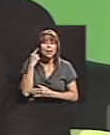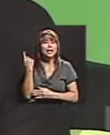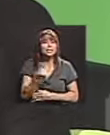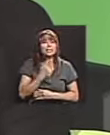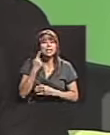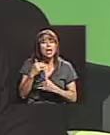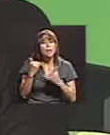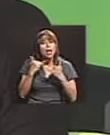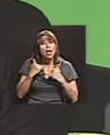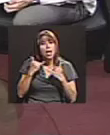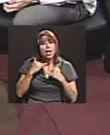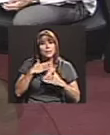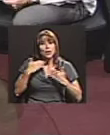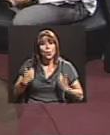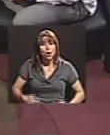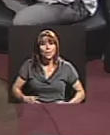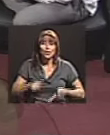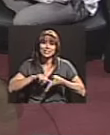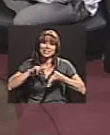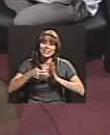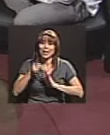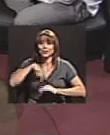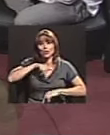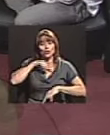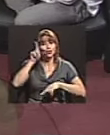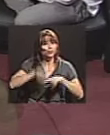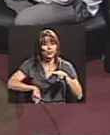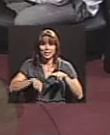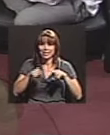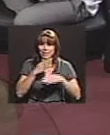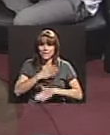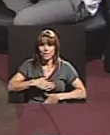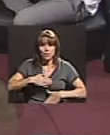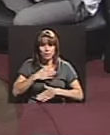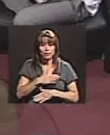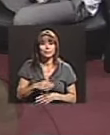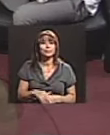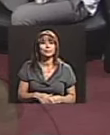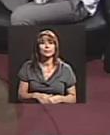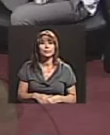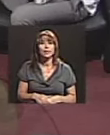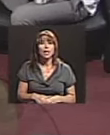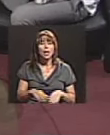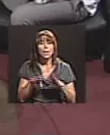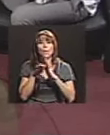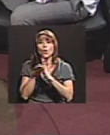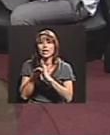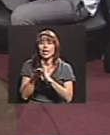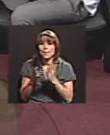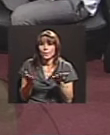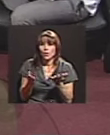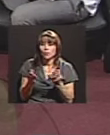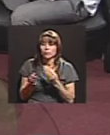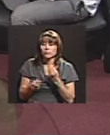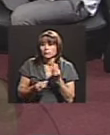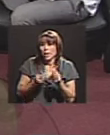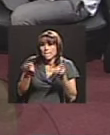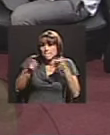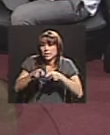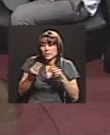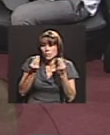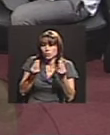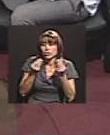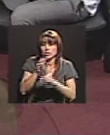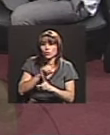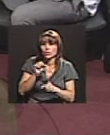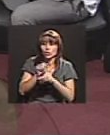hace que no disfrutemos por ejemplo e Margarita ahora cómo hacer porque es muy recurrente que en la mente